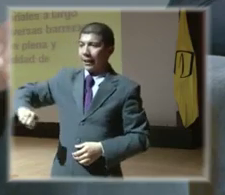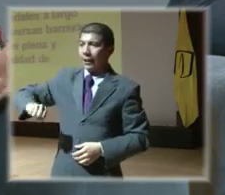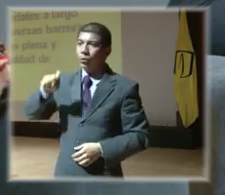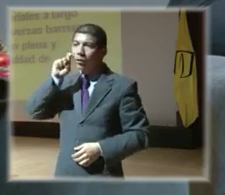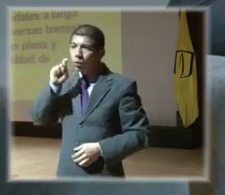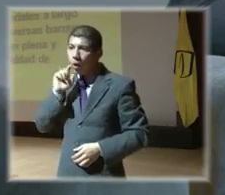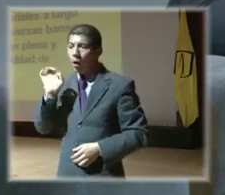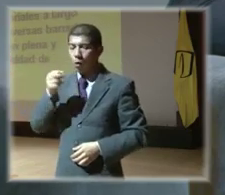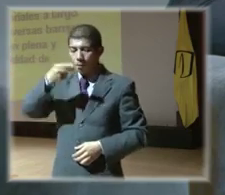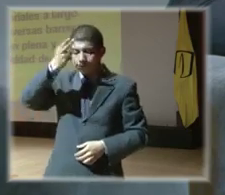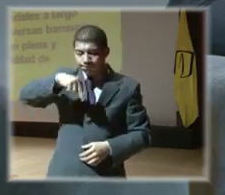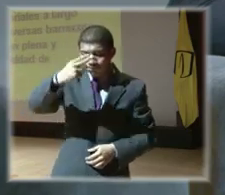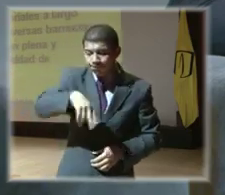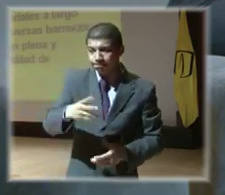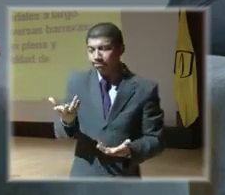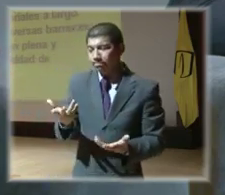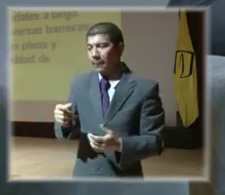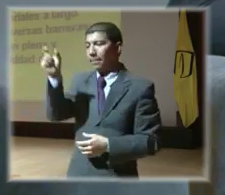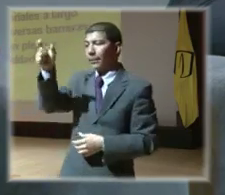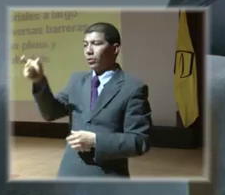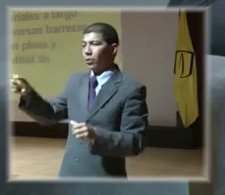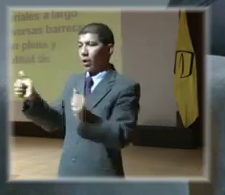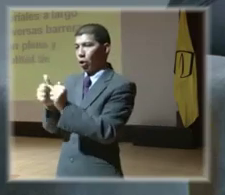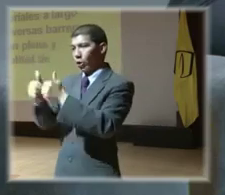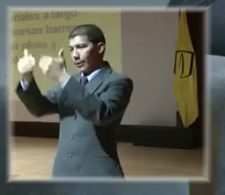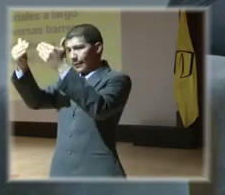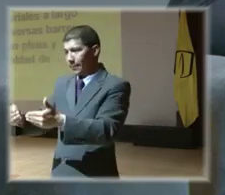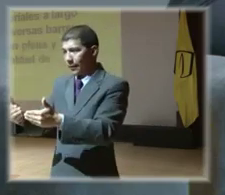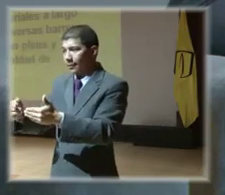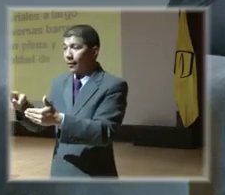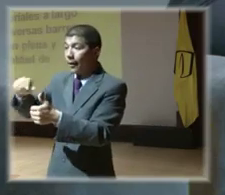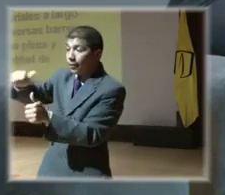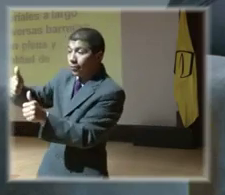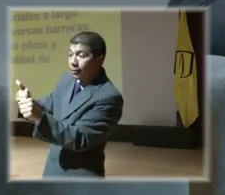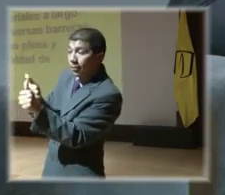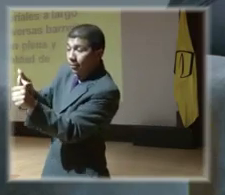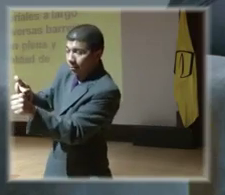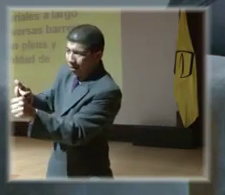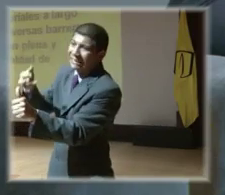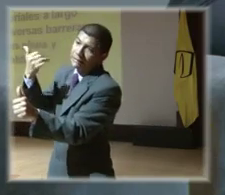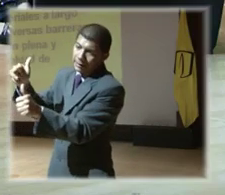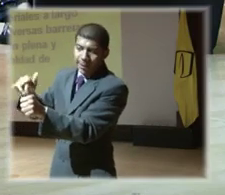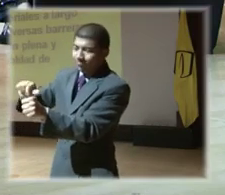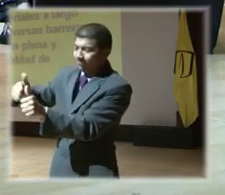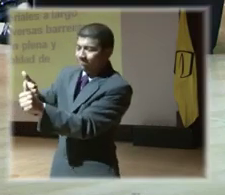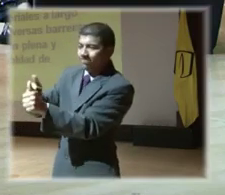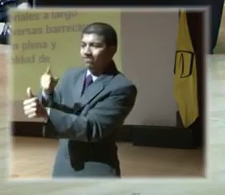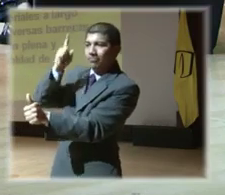tal vez en general, de las personas con discapacidad bajo medida de interdicción. Si alguien quiere hacer algún comentario.